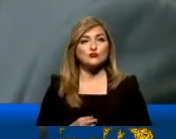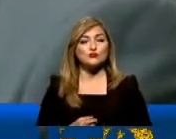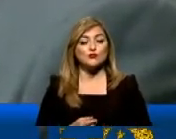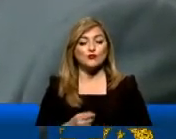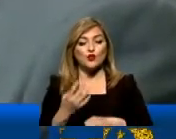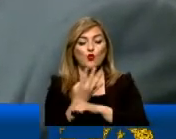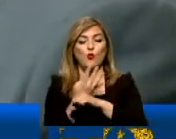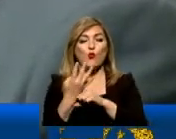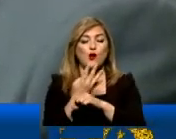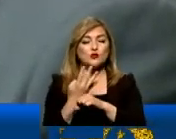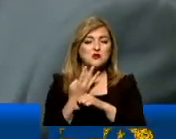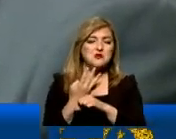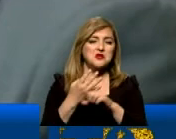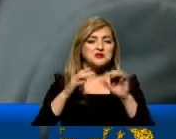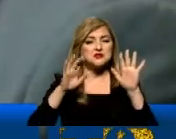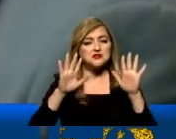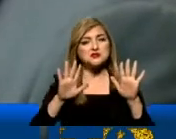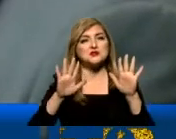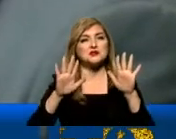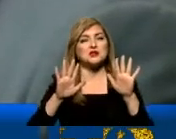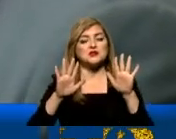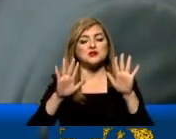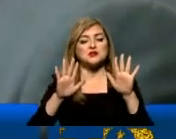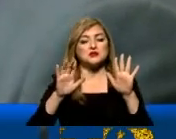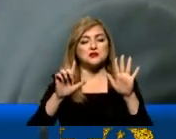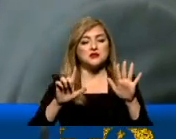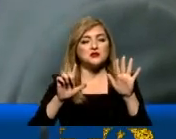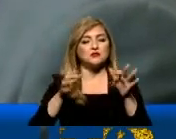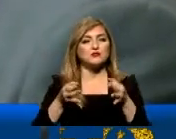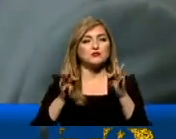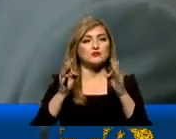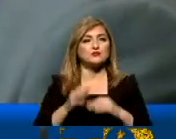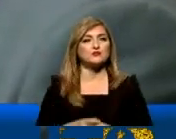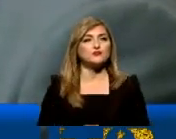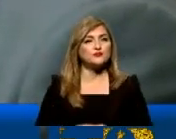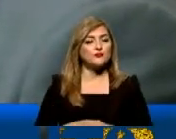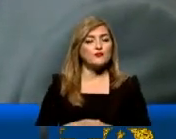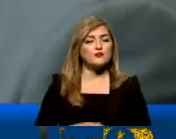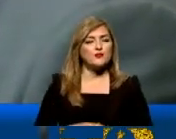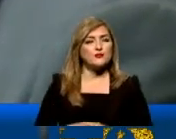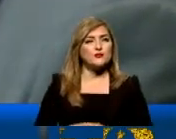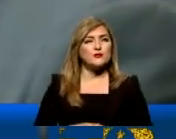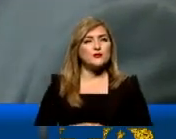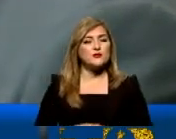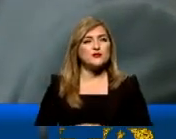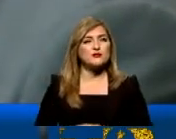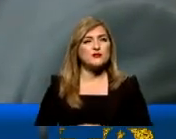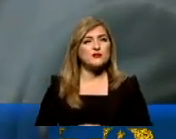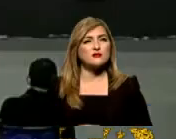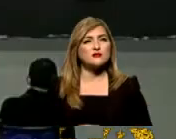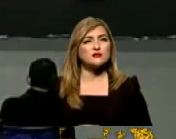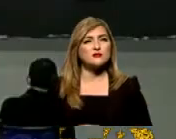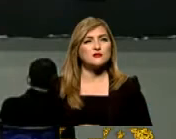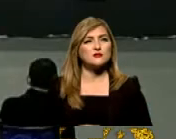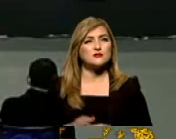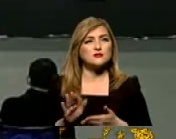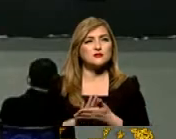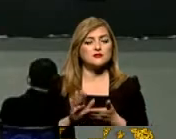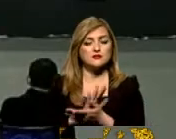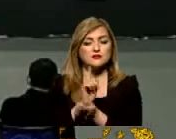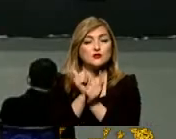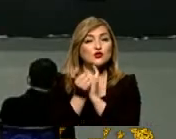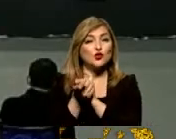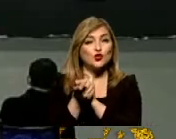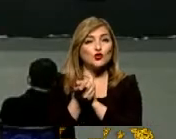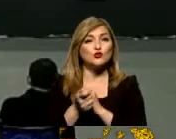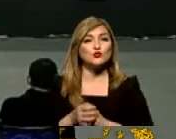febrero y 11 de abril de 2021 de las elecciones generales 2021. Perdón, secretario, hice una modificación